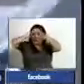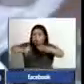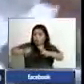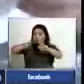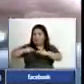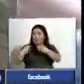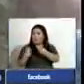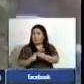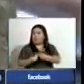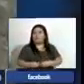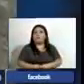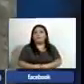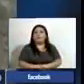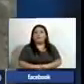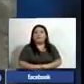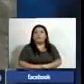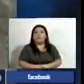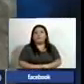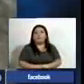estructuras criminales.